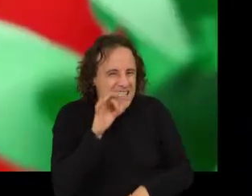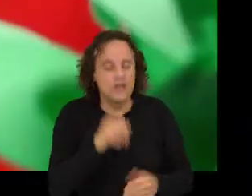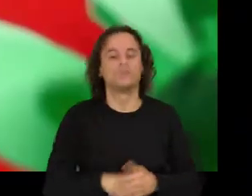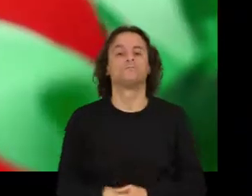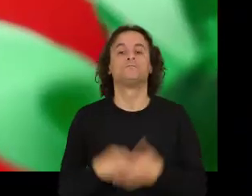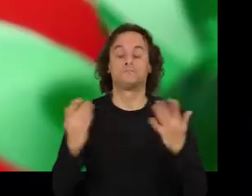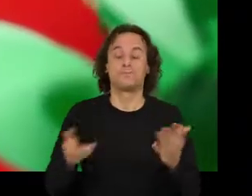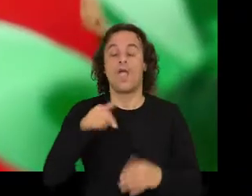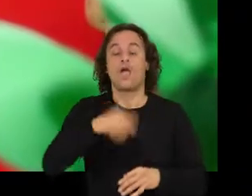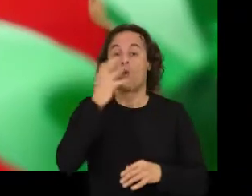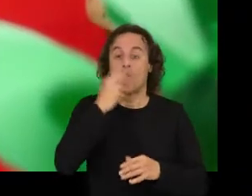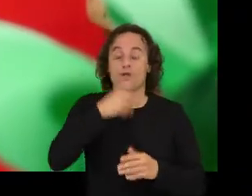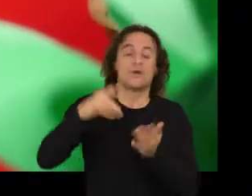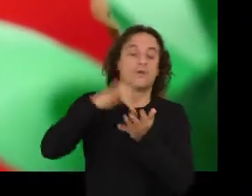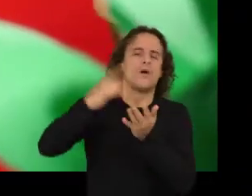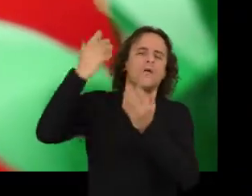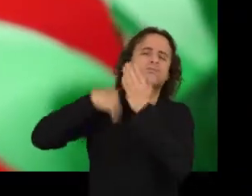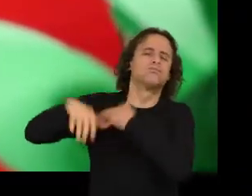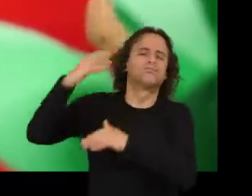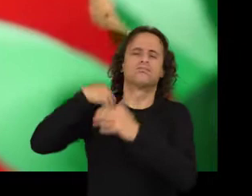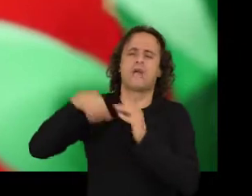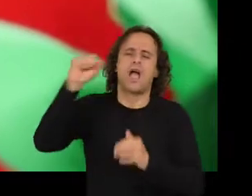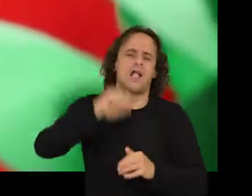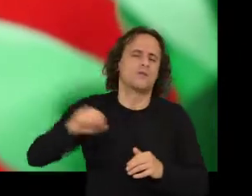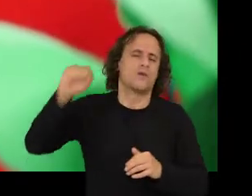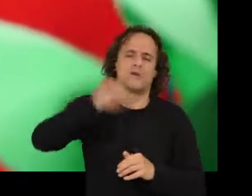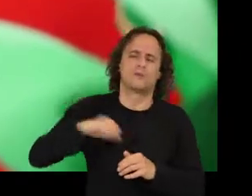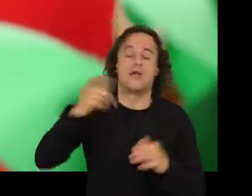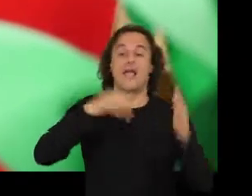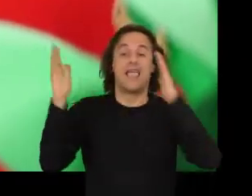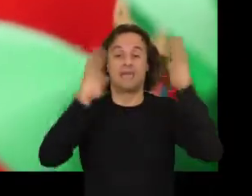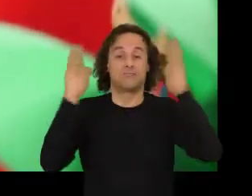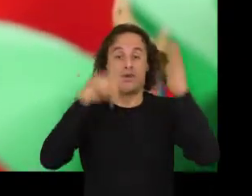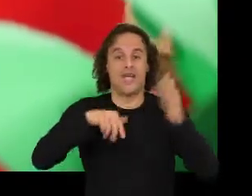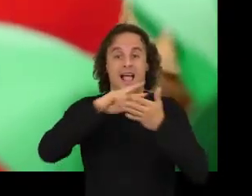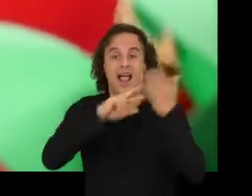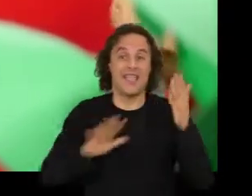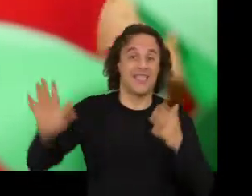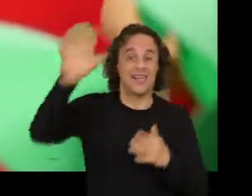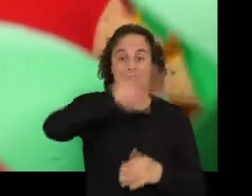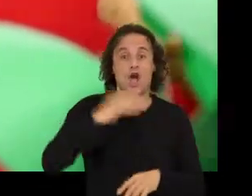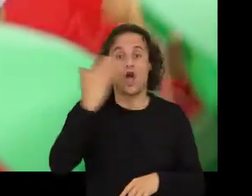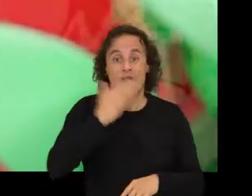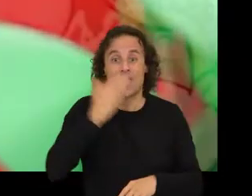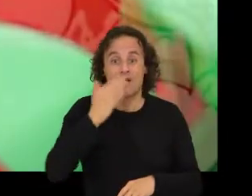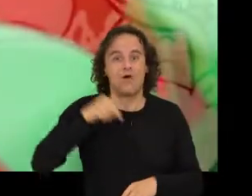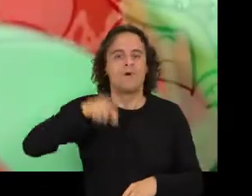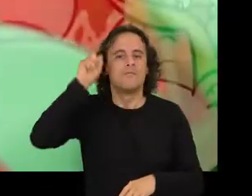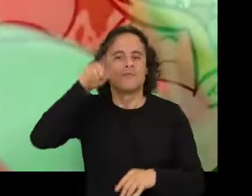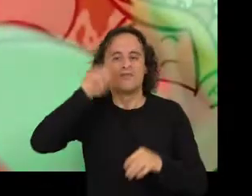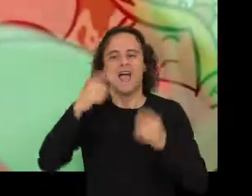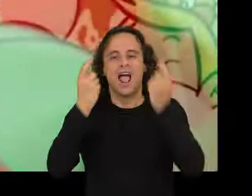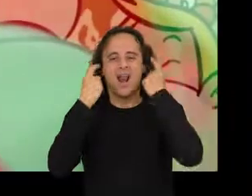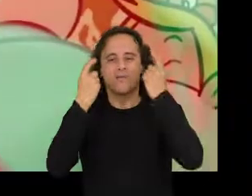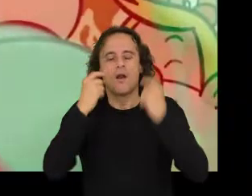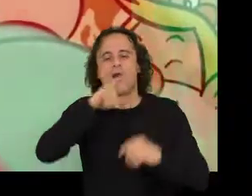Este conto sucedeu hai moitos anos, cando nas escolas de Galicia os mestres e os escolares só podían